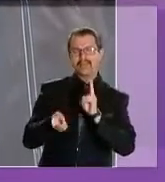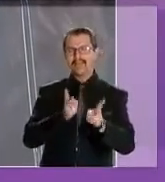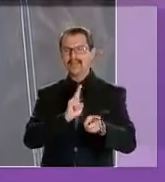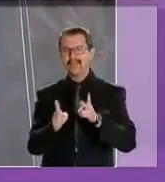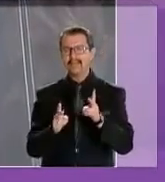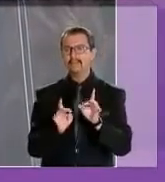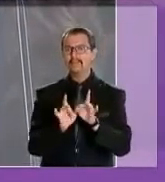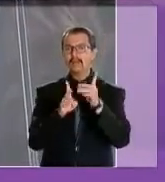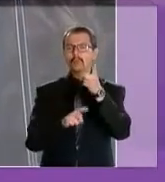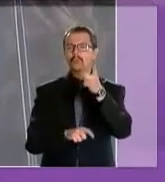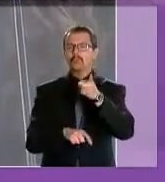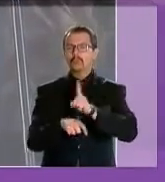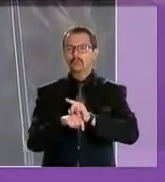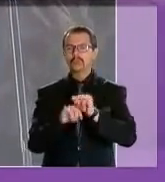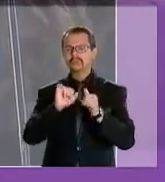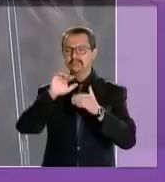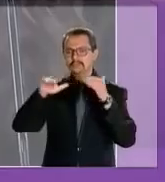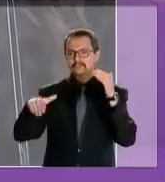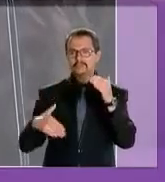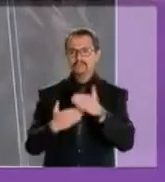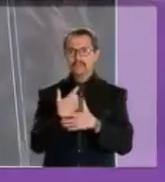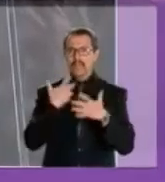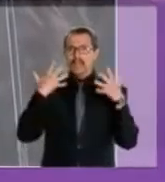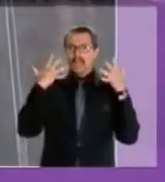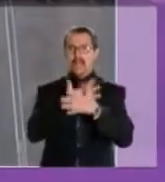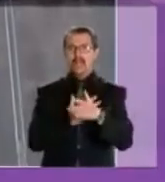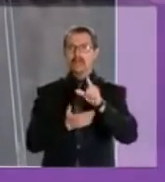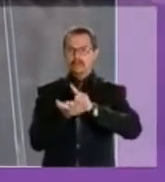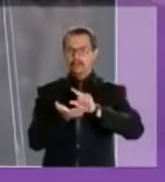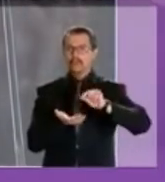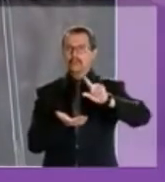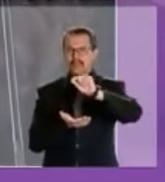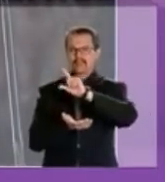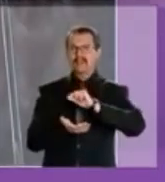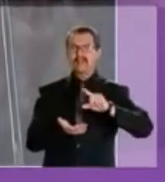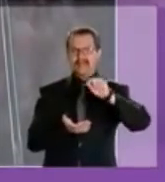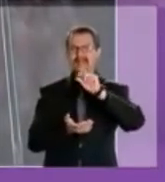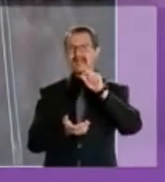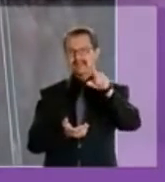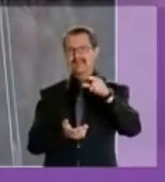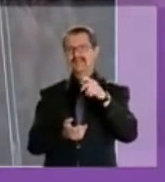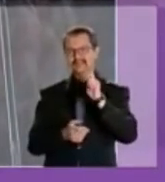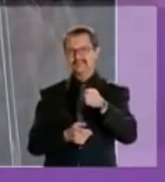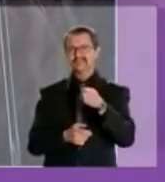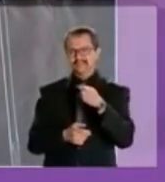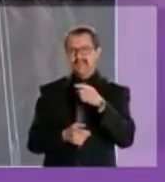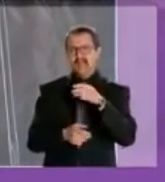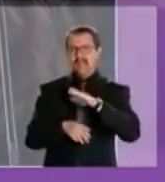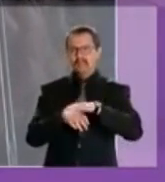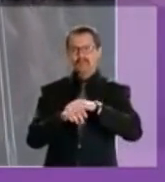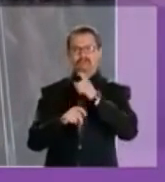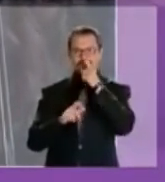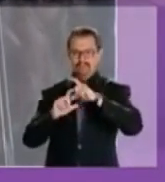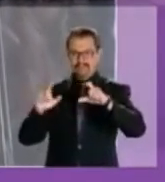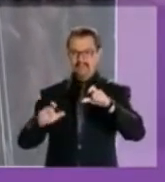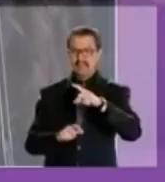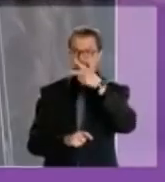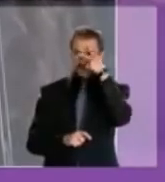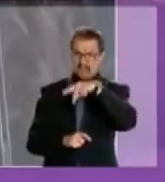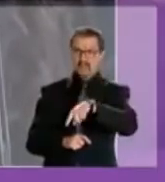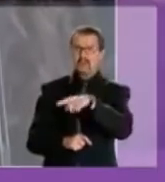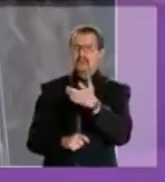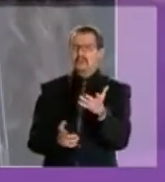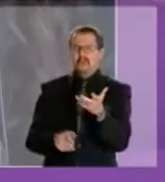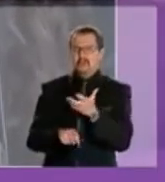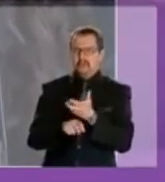anunciando que el tratado de libre comercio pues se va a cancelar el que se entre méxico estados unidos y canadá cual